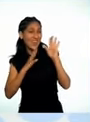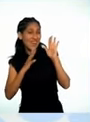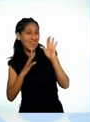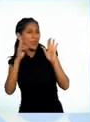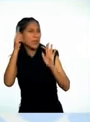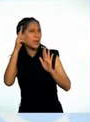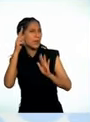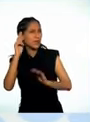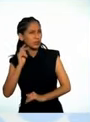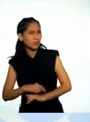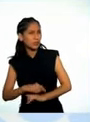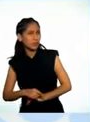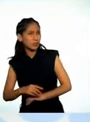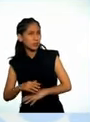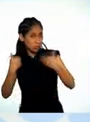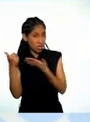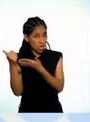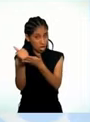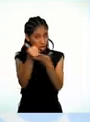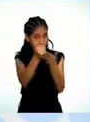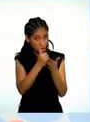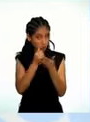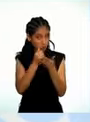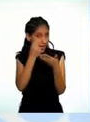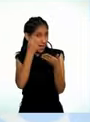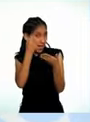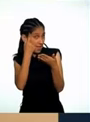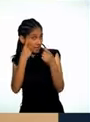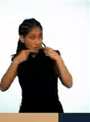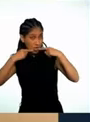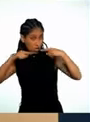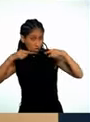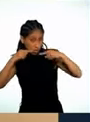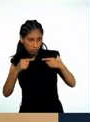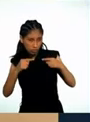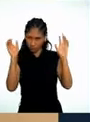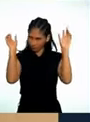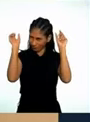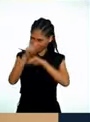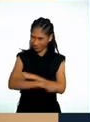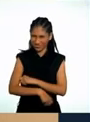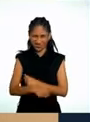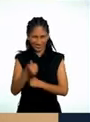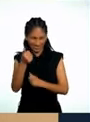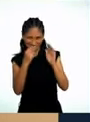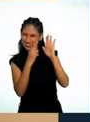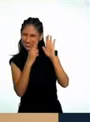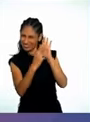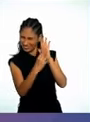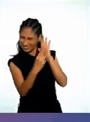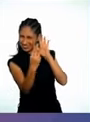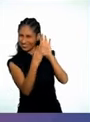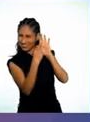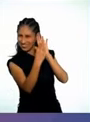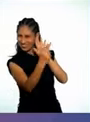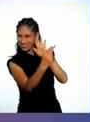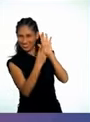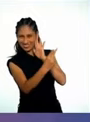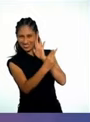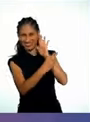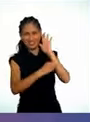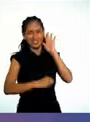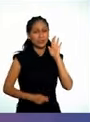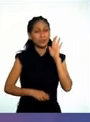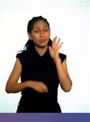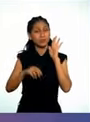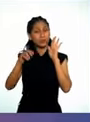nos ayudaría a comprender los anuncios y lenguas en lobitos señor